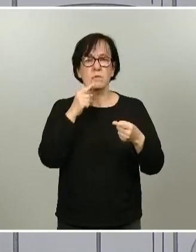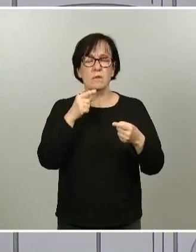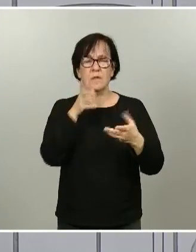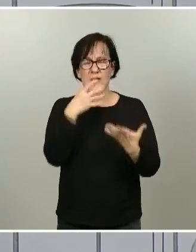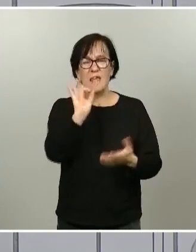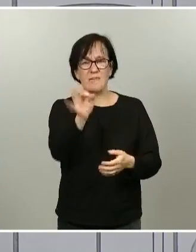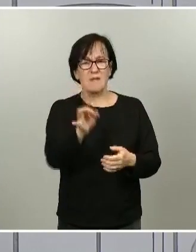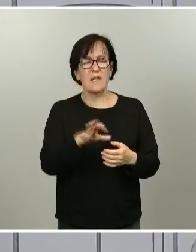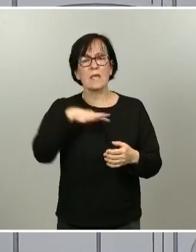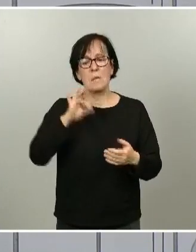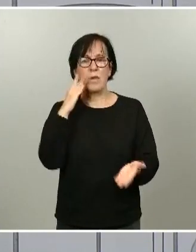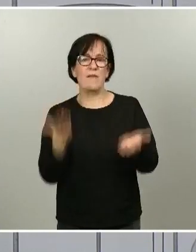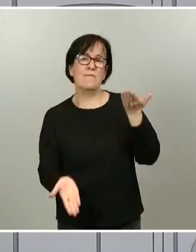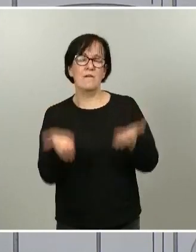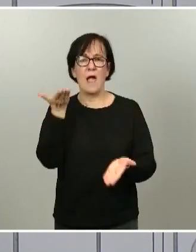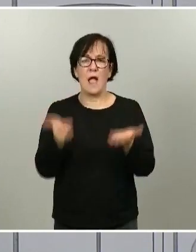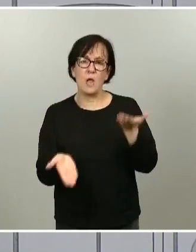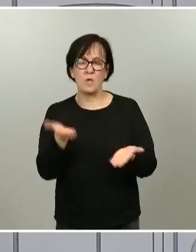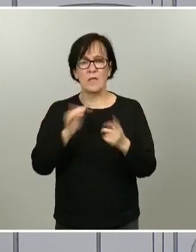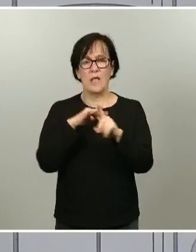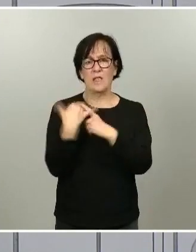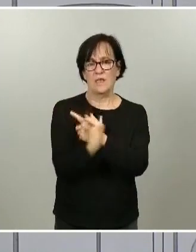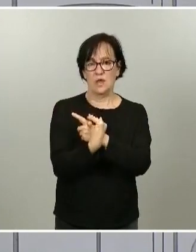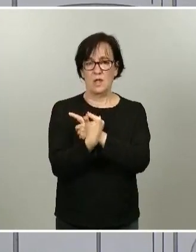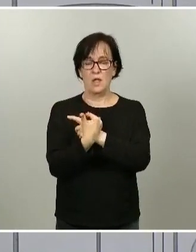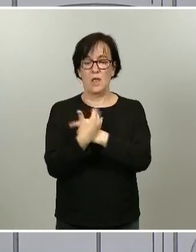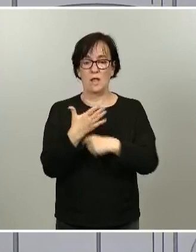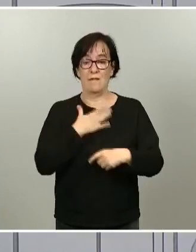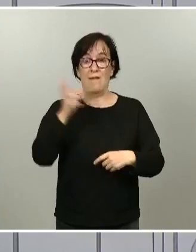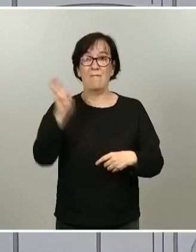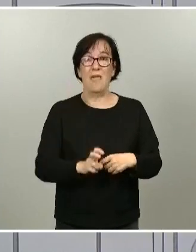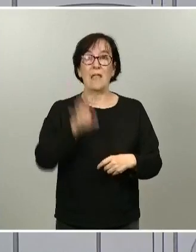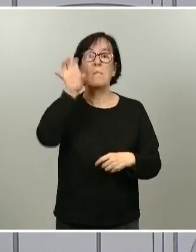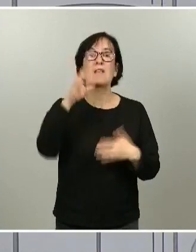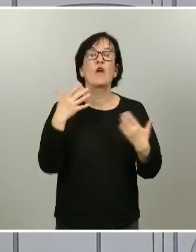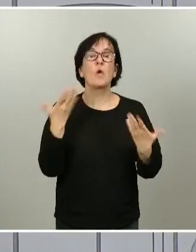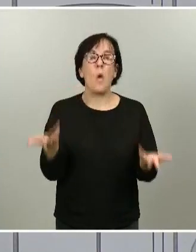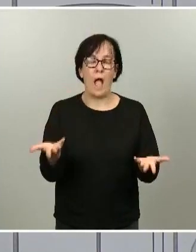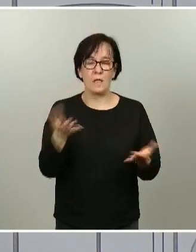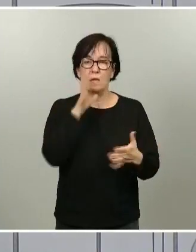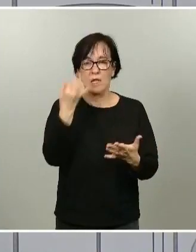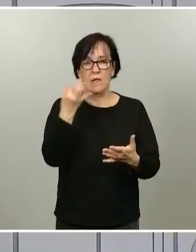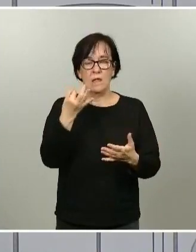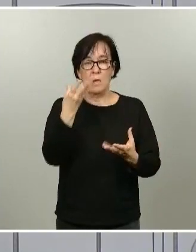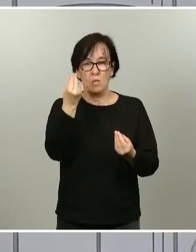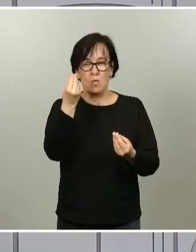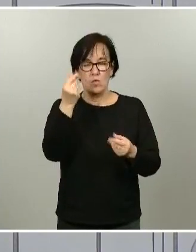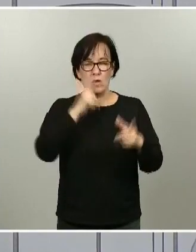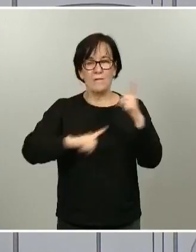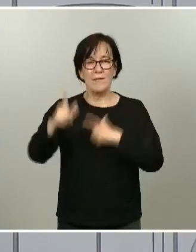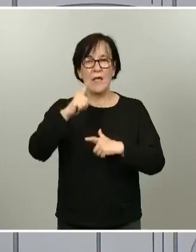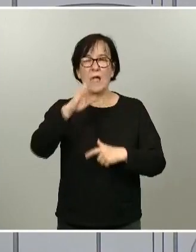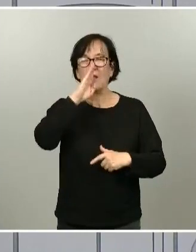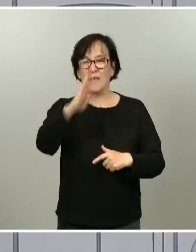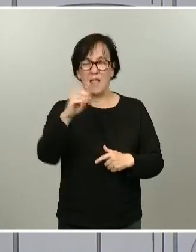puede valorar la situación en el país de origen de los viajeros, pero tenemos que tener en cuenta que muchos de los viajes no son directos, hay